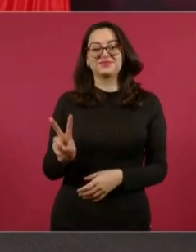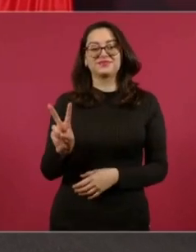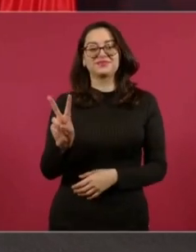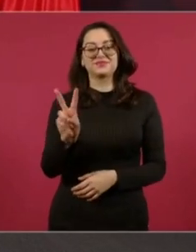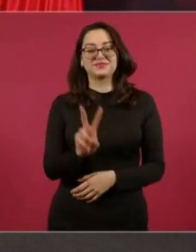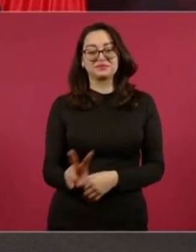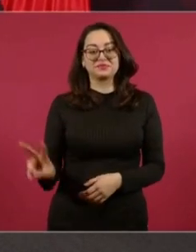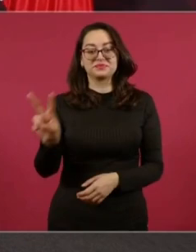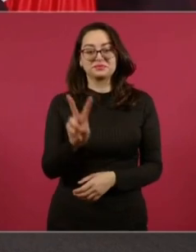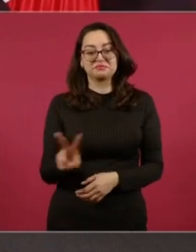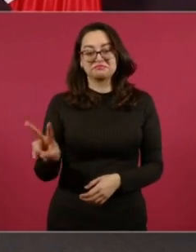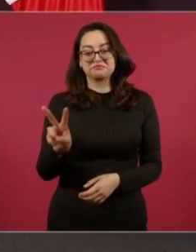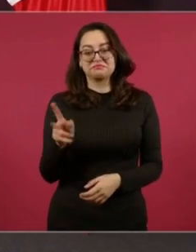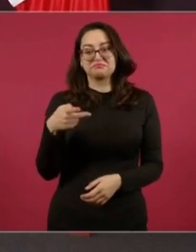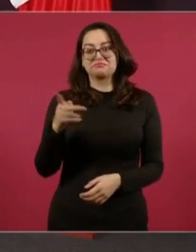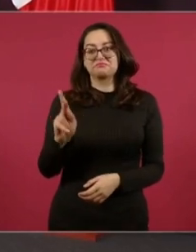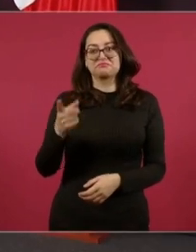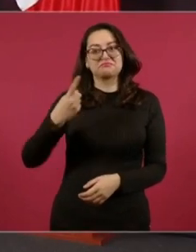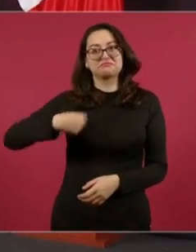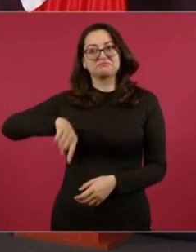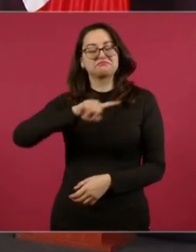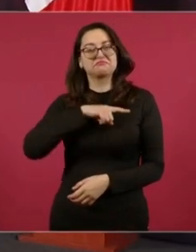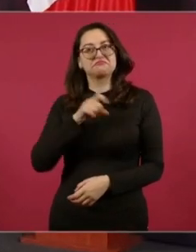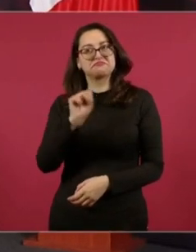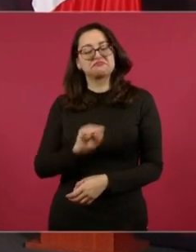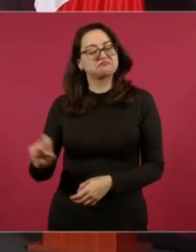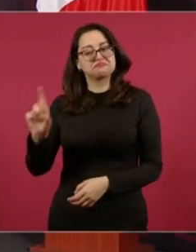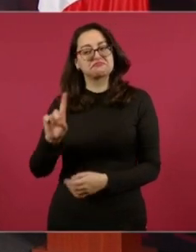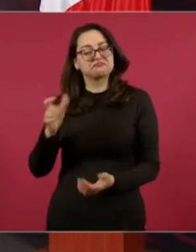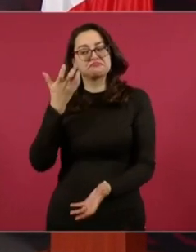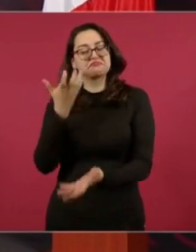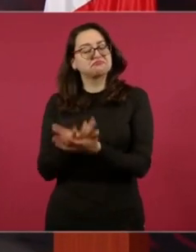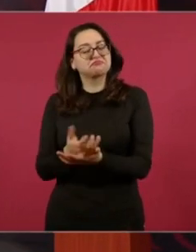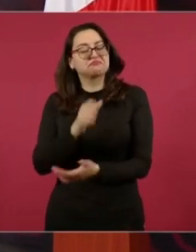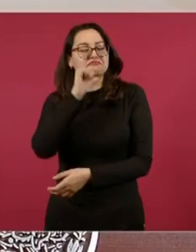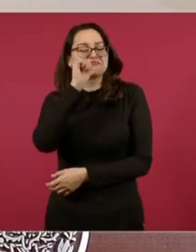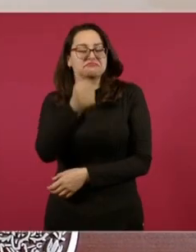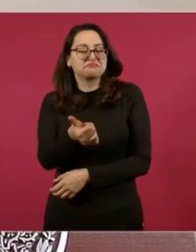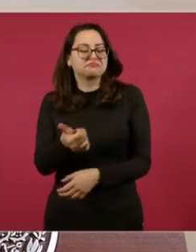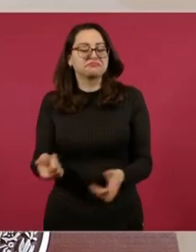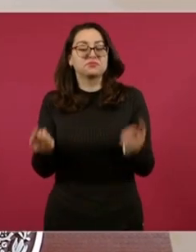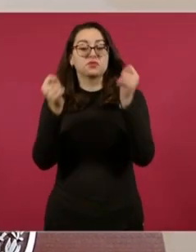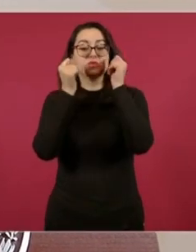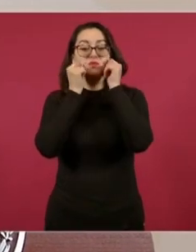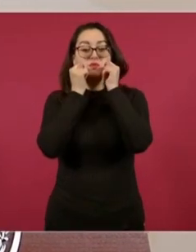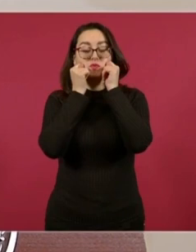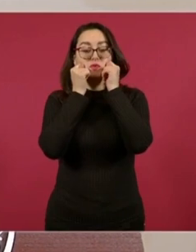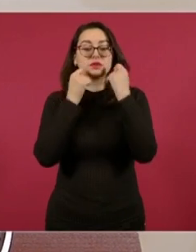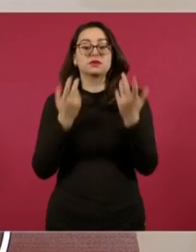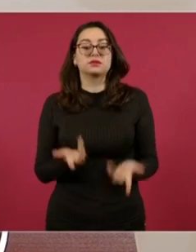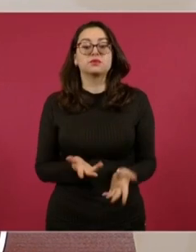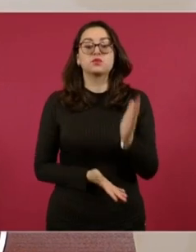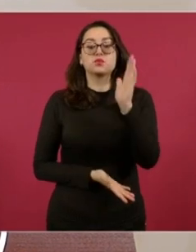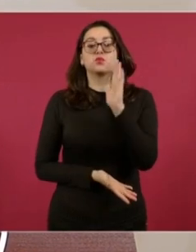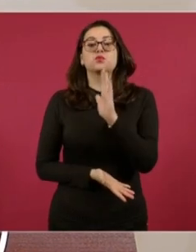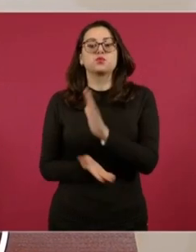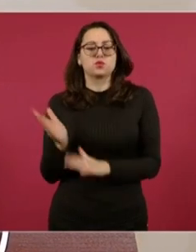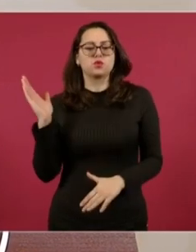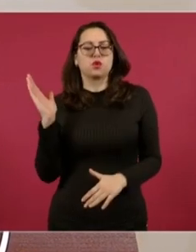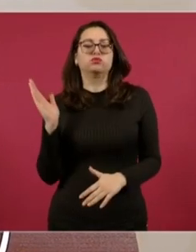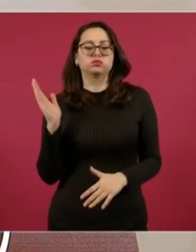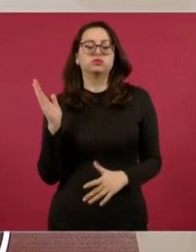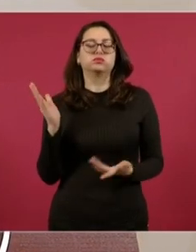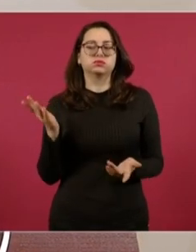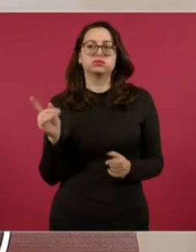para nosotros no hay fin de semana, vamos a supervisar